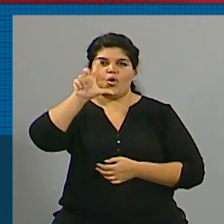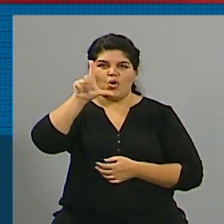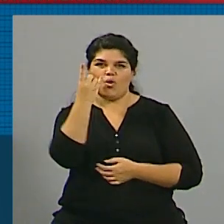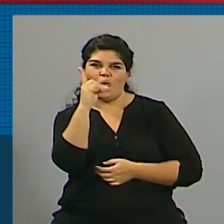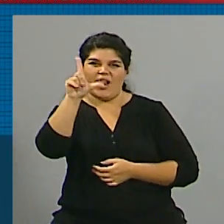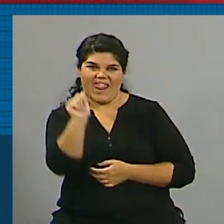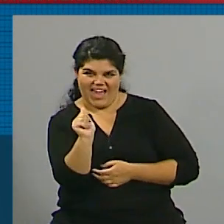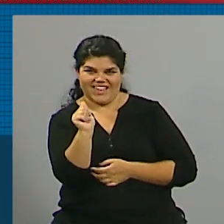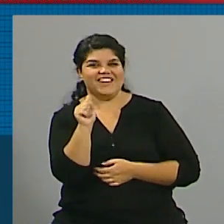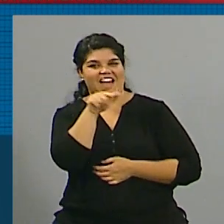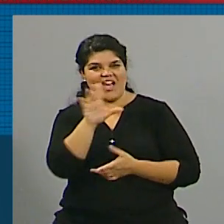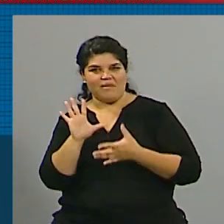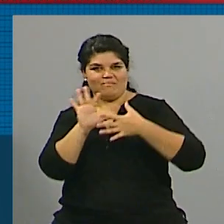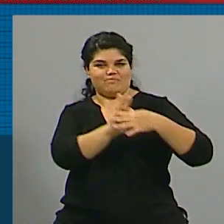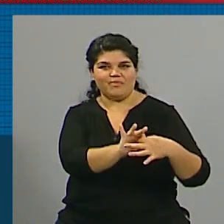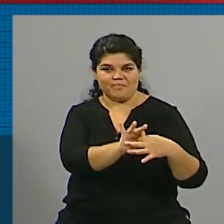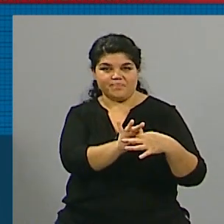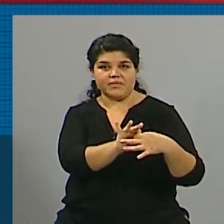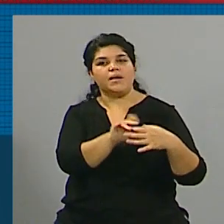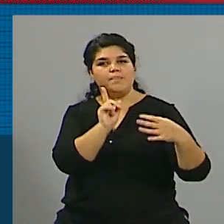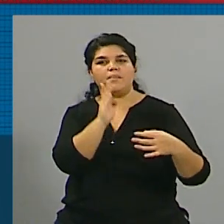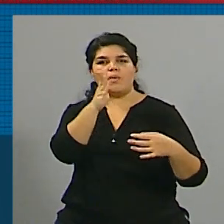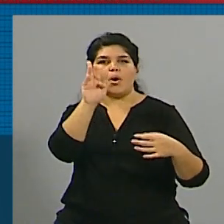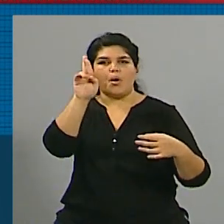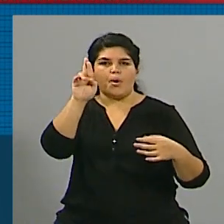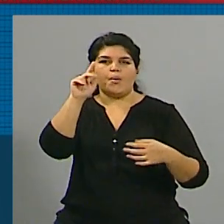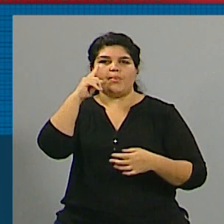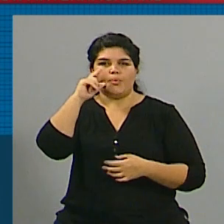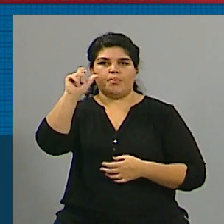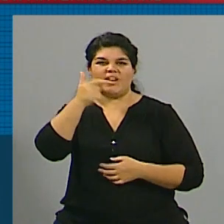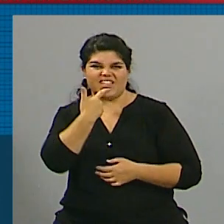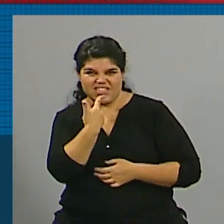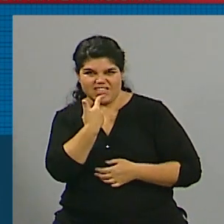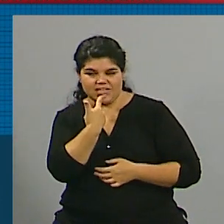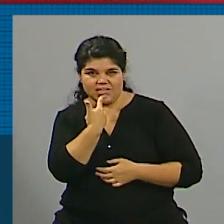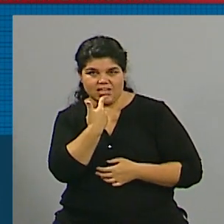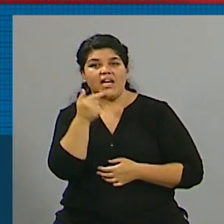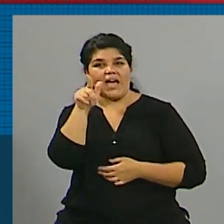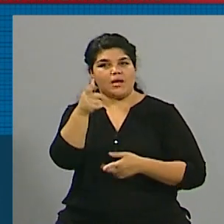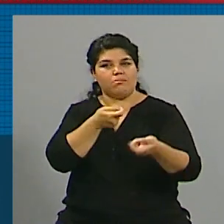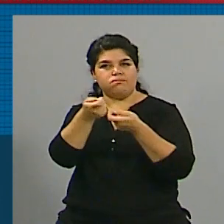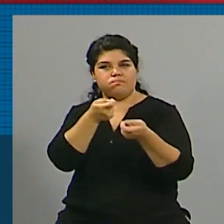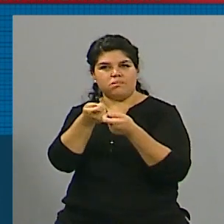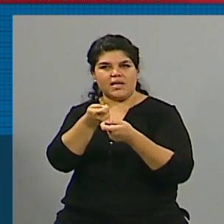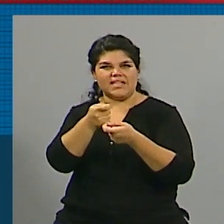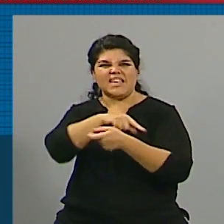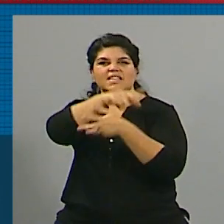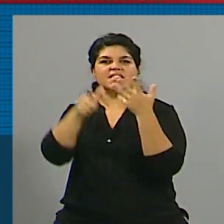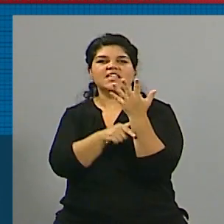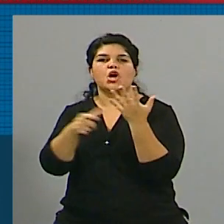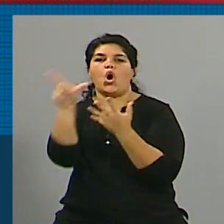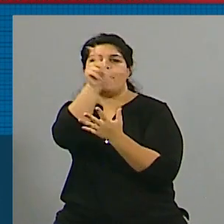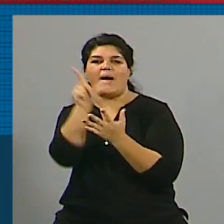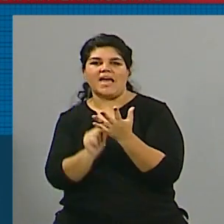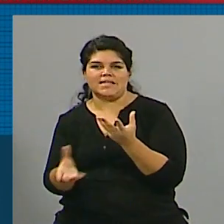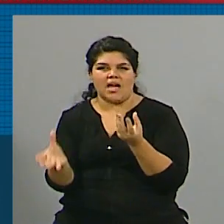BRICS, dándole un paso muy real al ingreso de la Argentina y de Túnez, lo que llevaría al BRICS a convertirse en el BRICSAT,